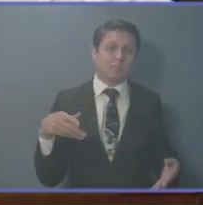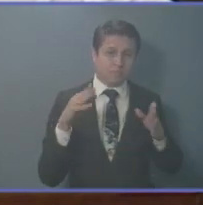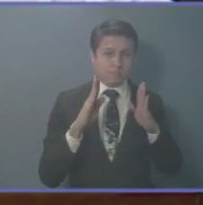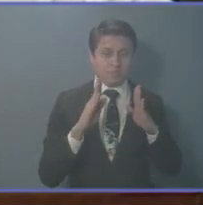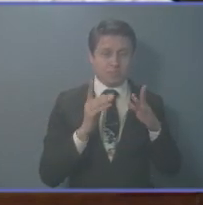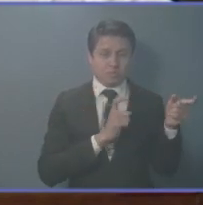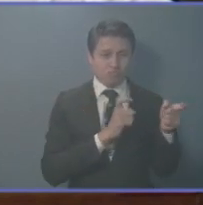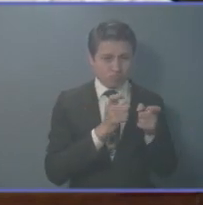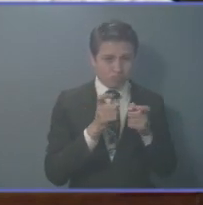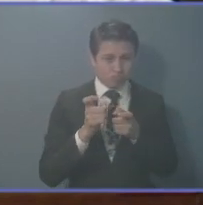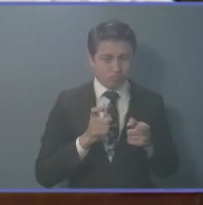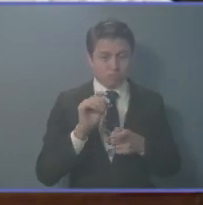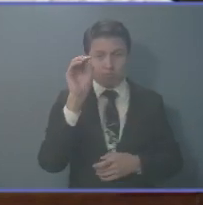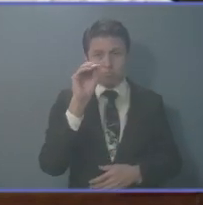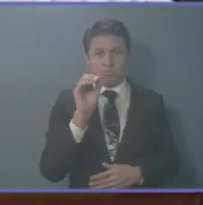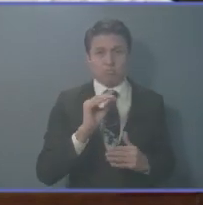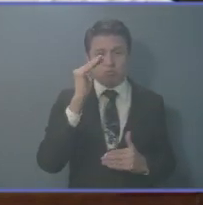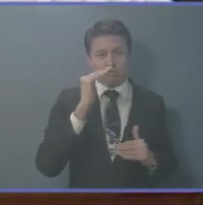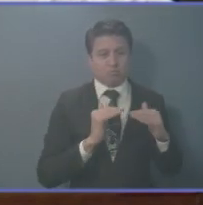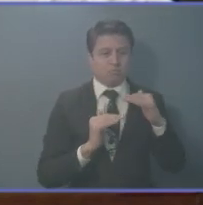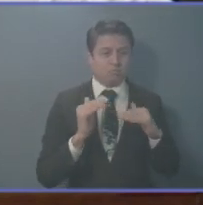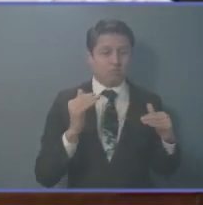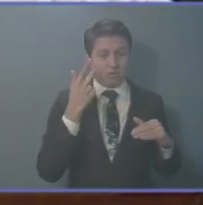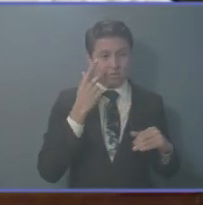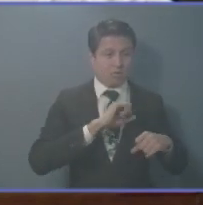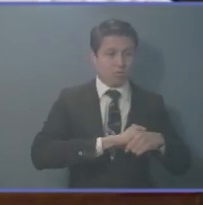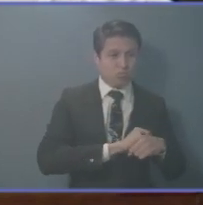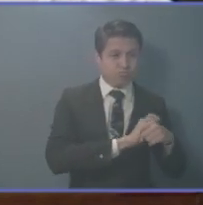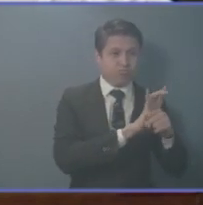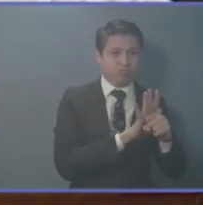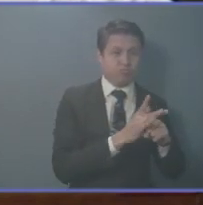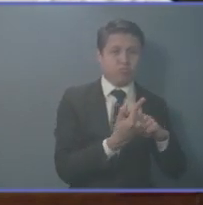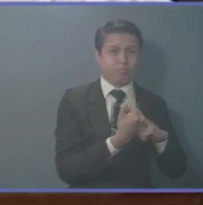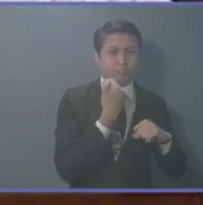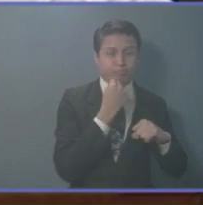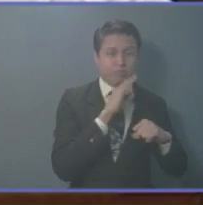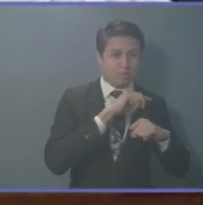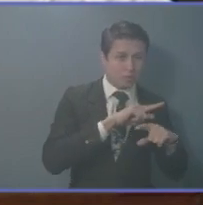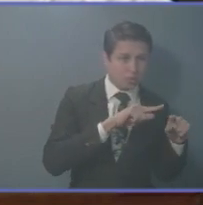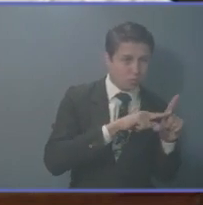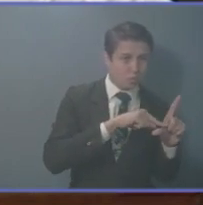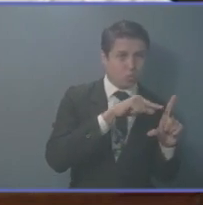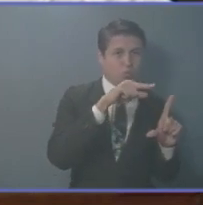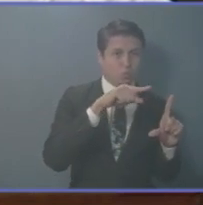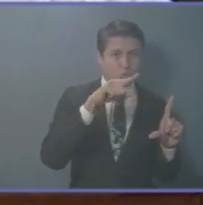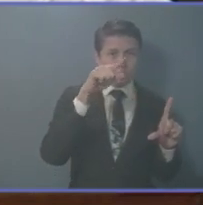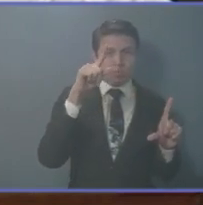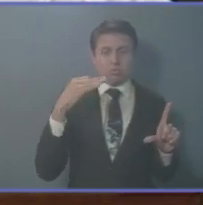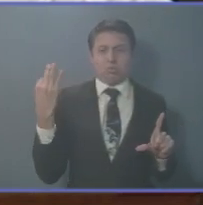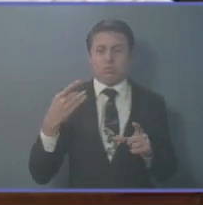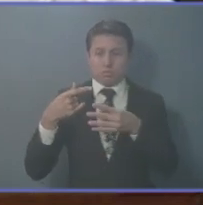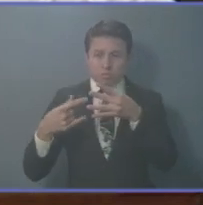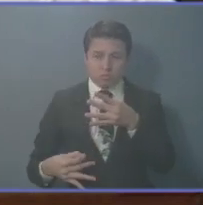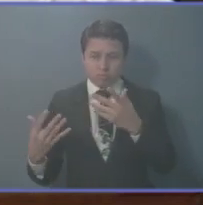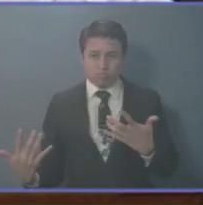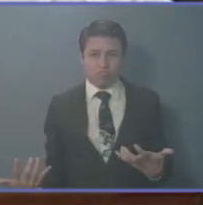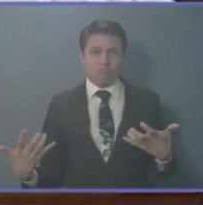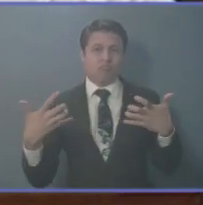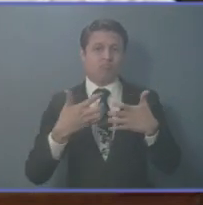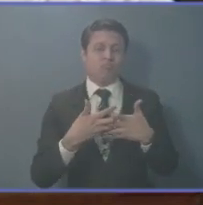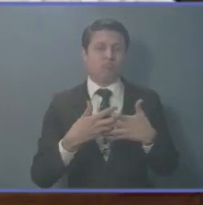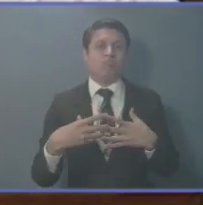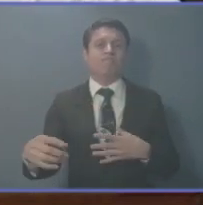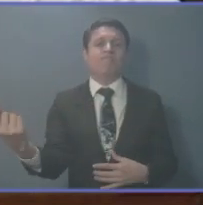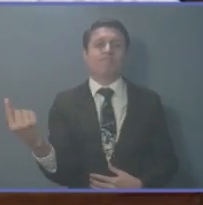efectiva y proporcional al comportamiento de la enfermedad en el territorio nacional a fin de alcanzar el